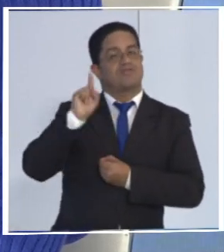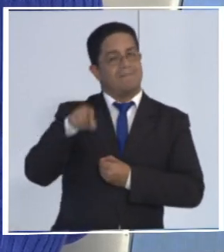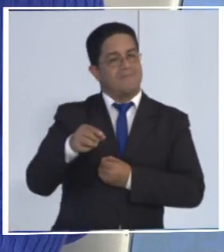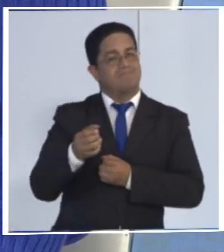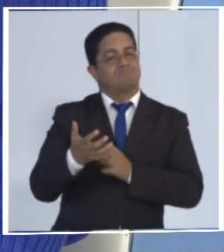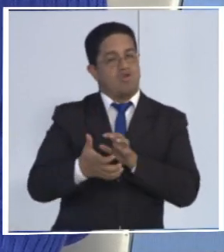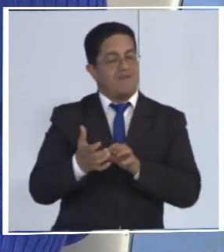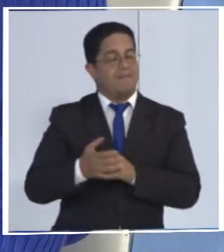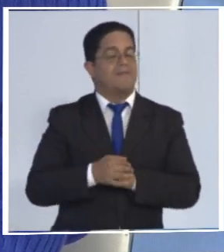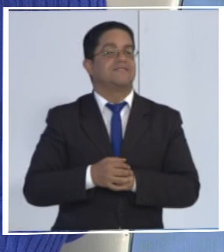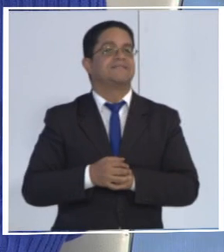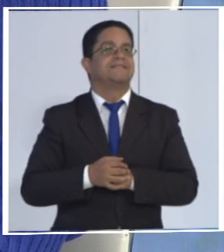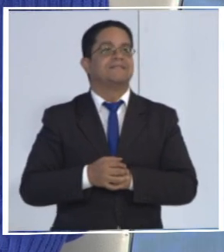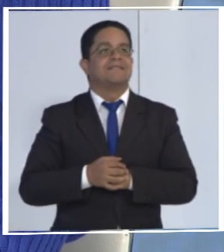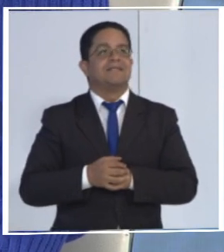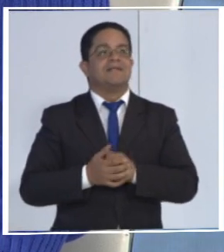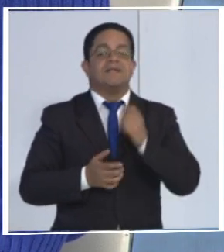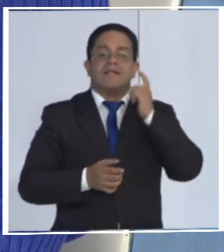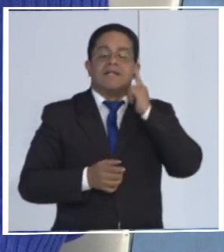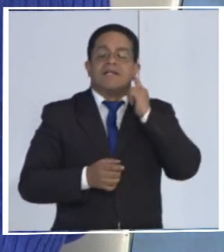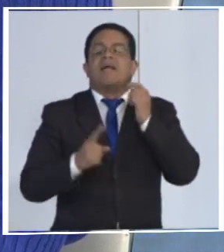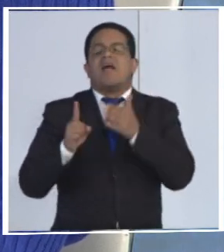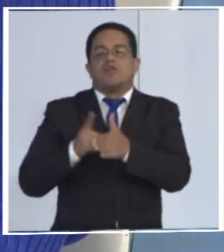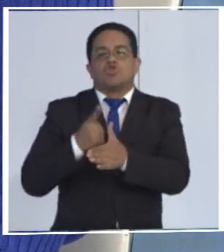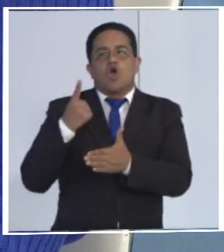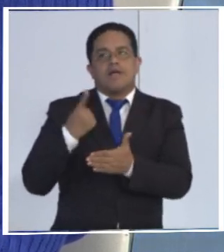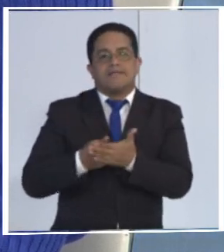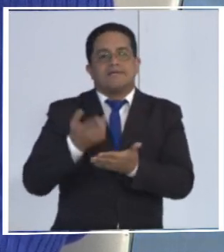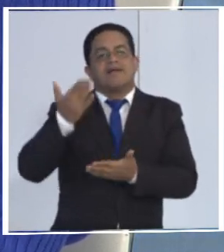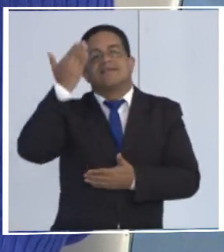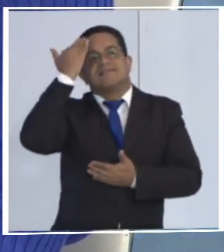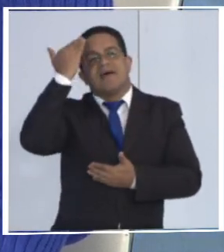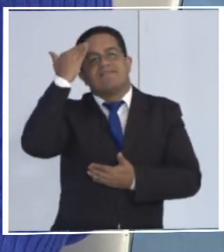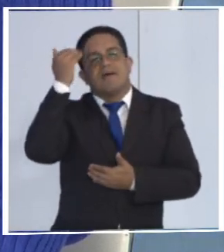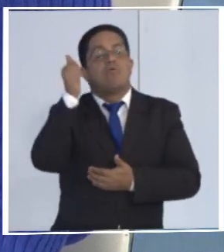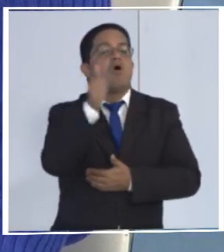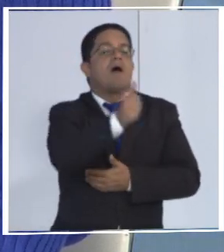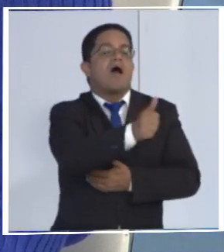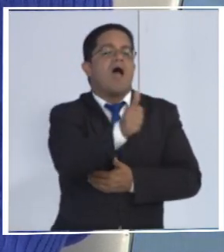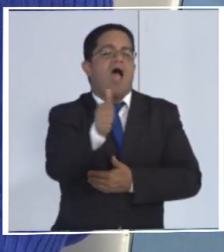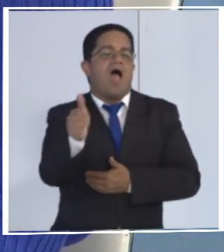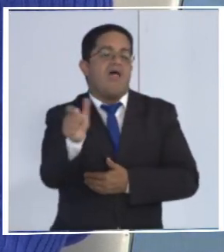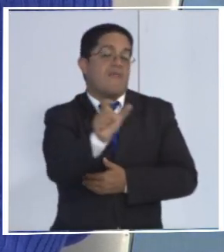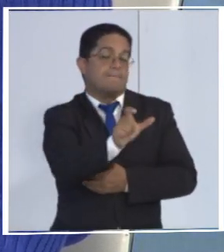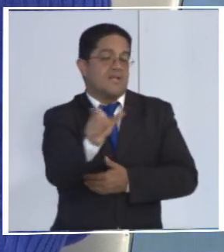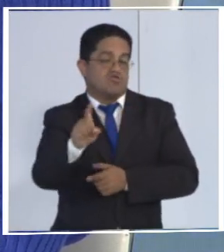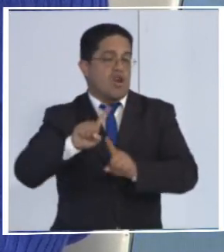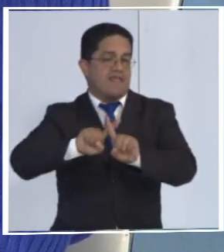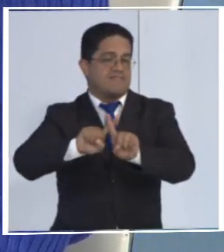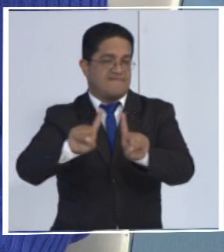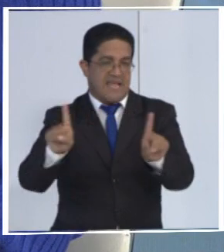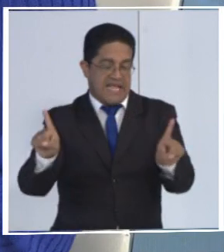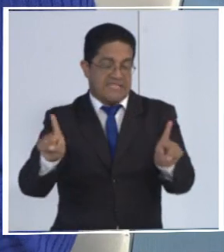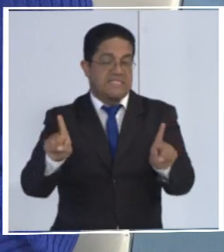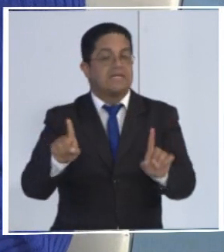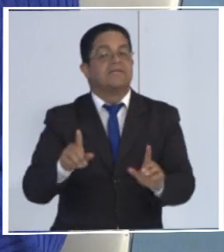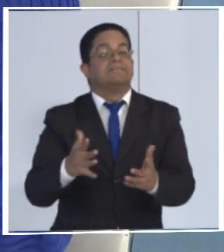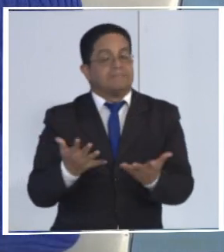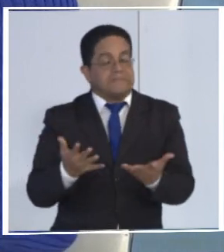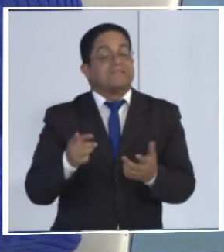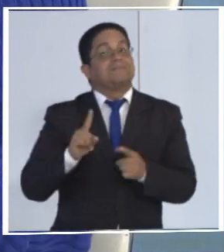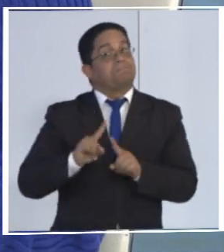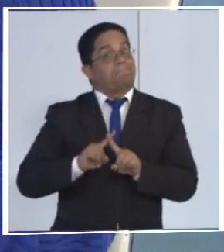estructural. Totalmente. Sí, Entonces, sabemos que cada paciente es un universo totalmente diferente, pero existen